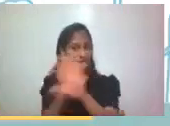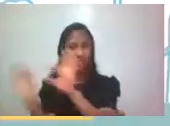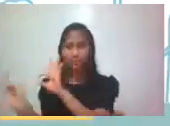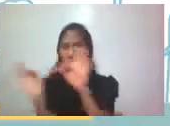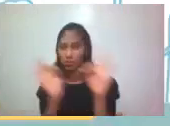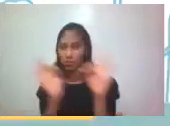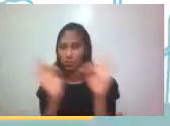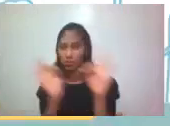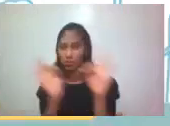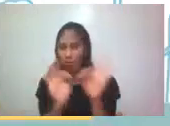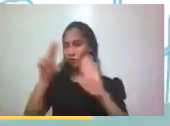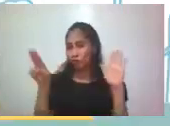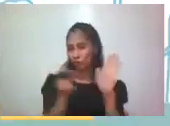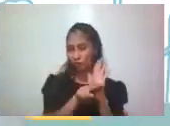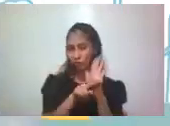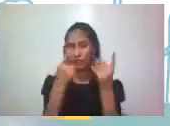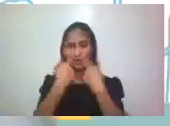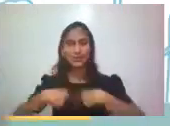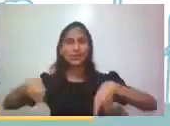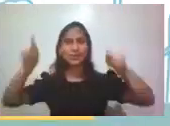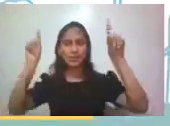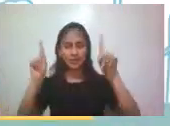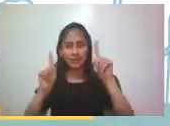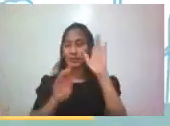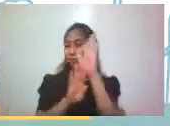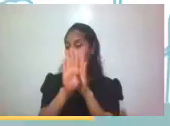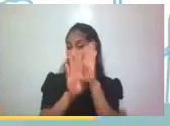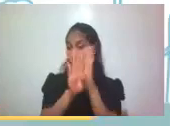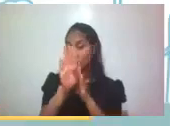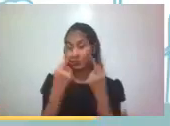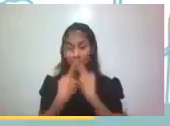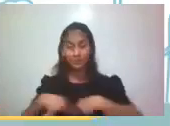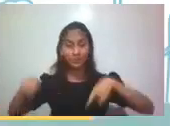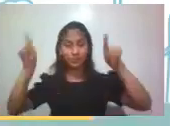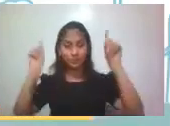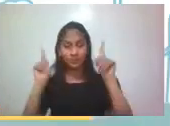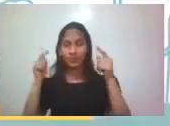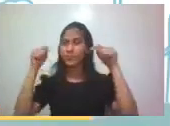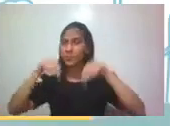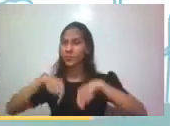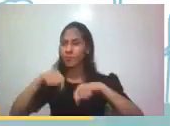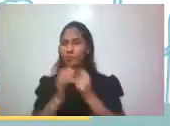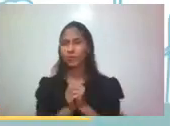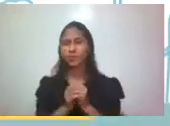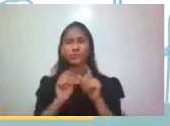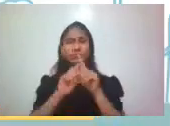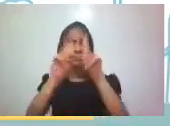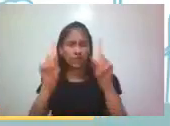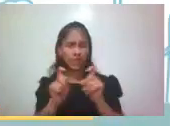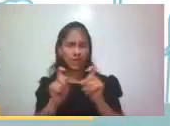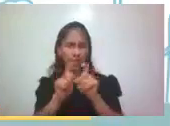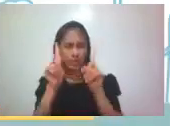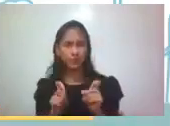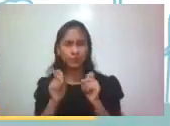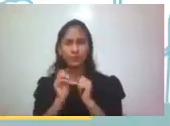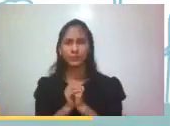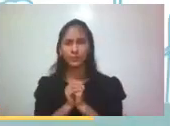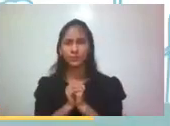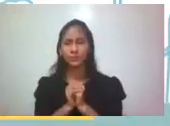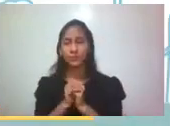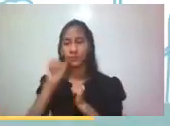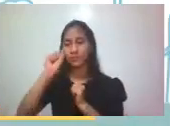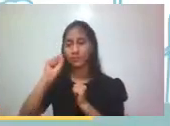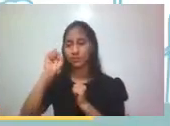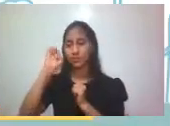normas completamente diferentes, son procesos diferentes. Ahora, a la pregunta es si el